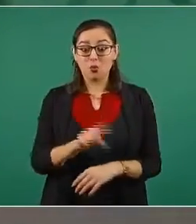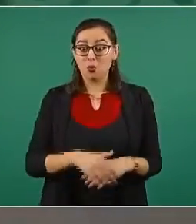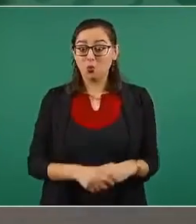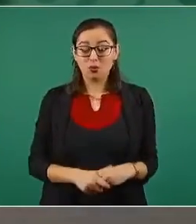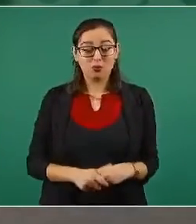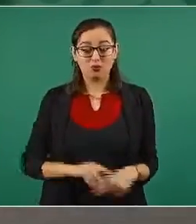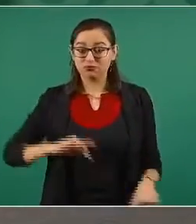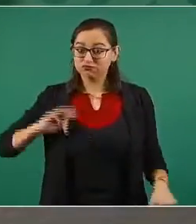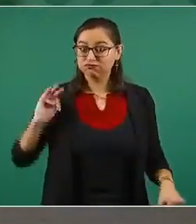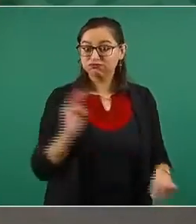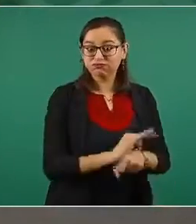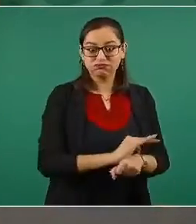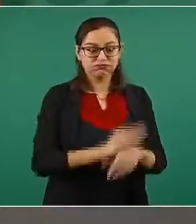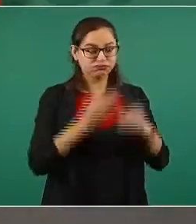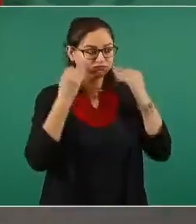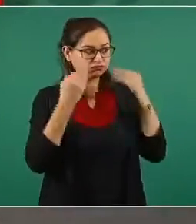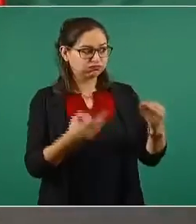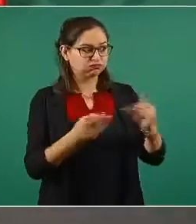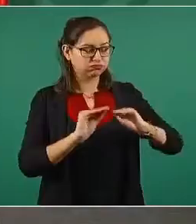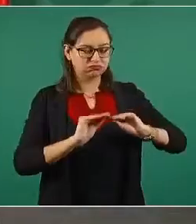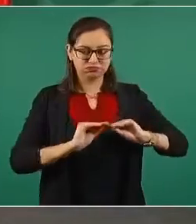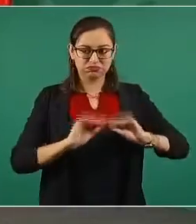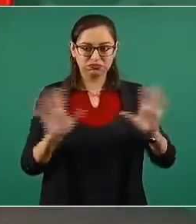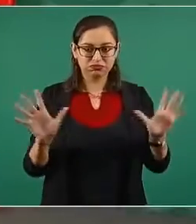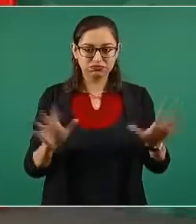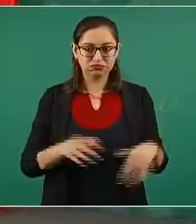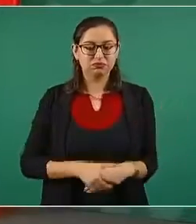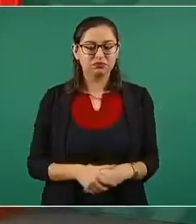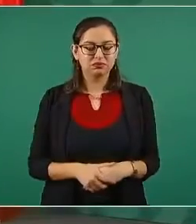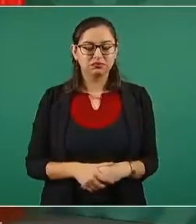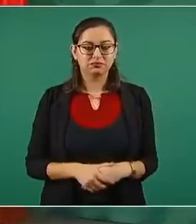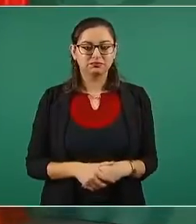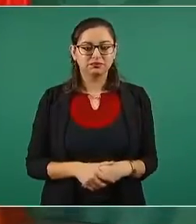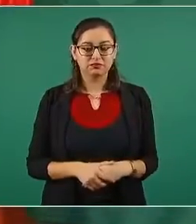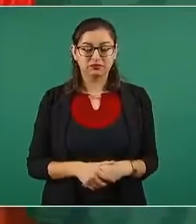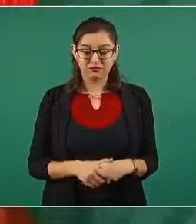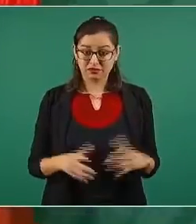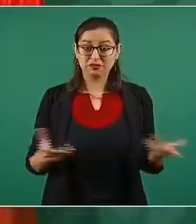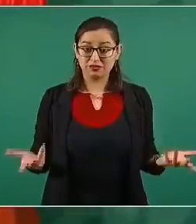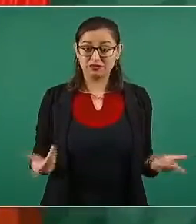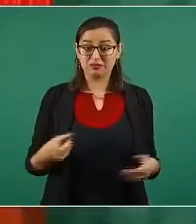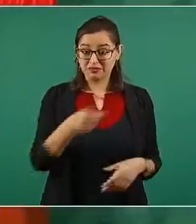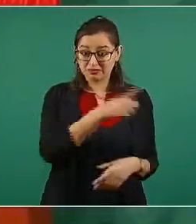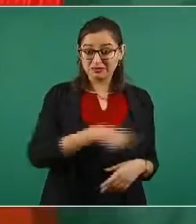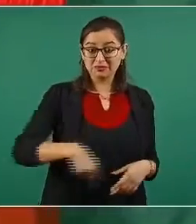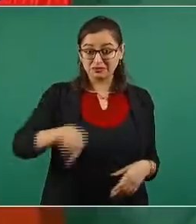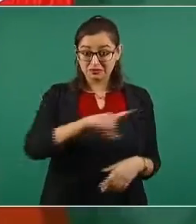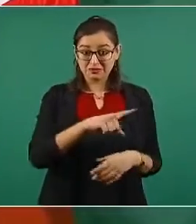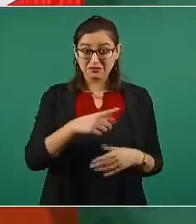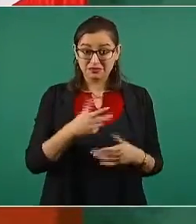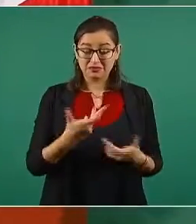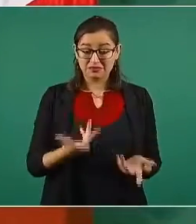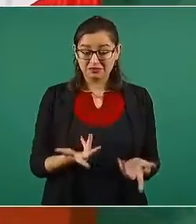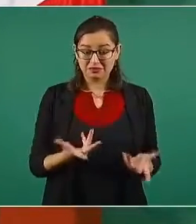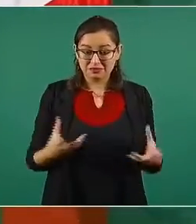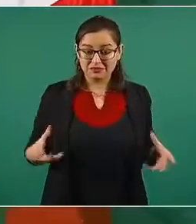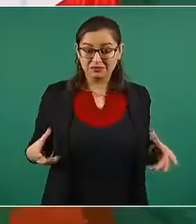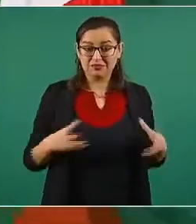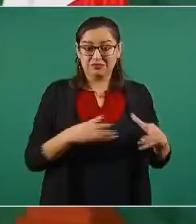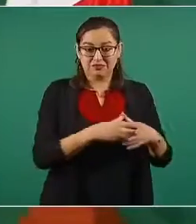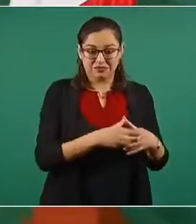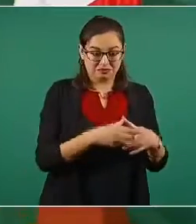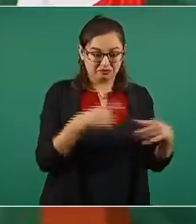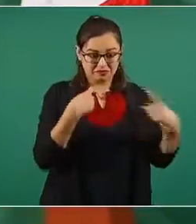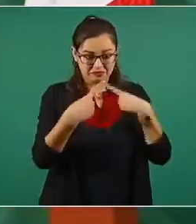Hicieron todo esto, toda la llamada reforma energética, y montaron todos estos aparatos